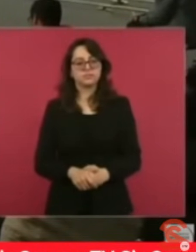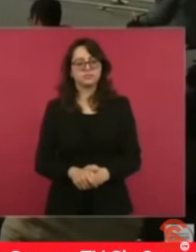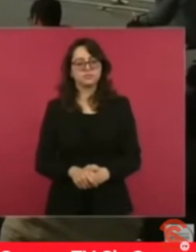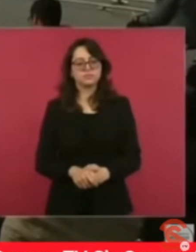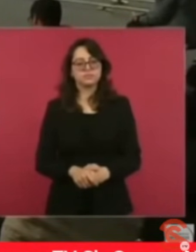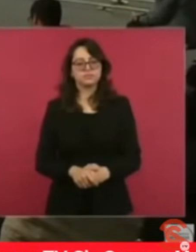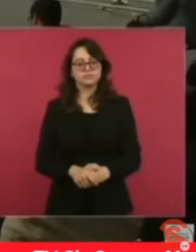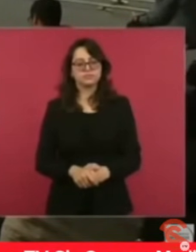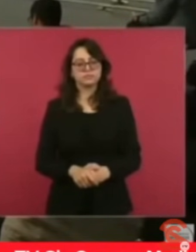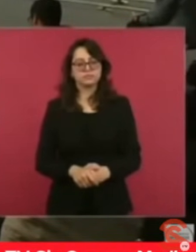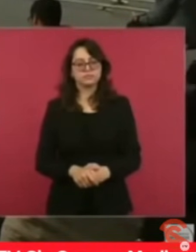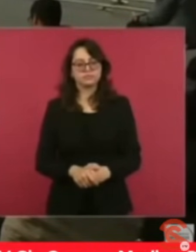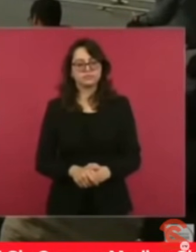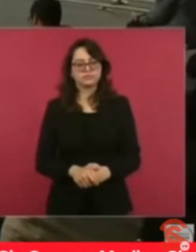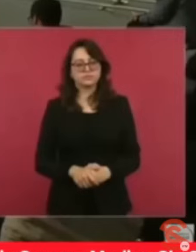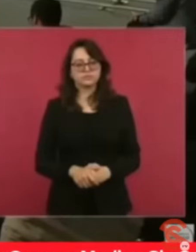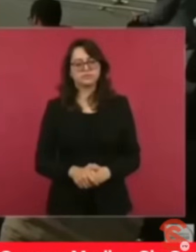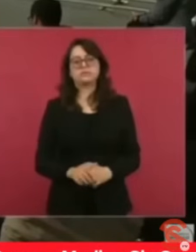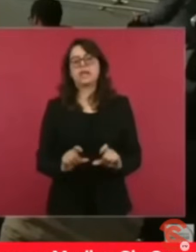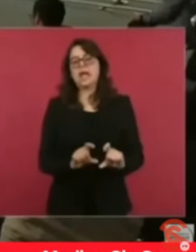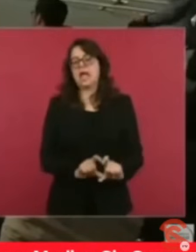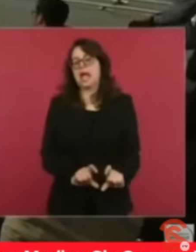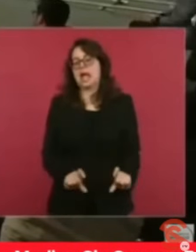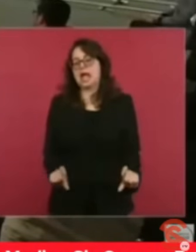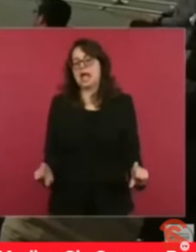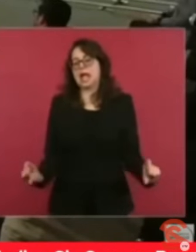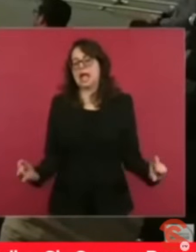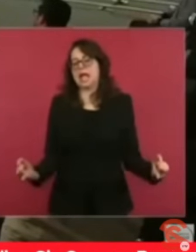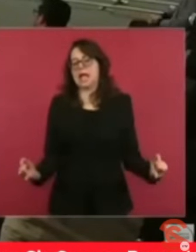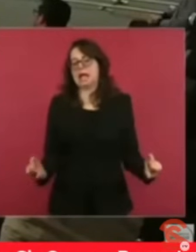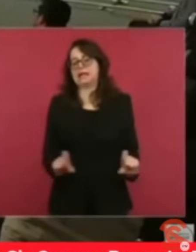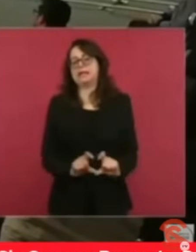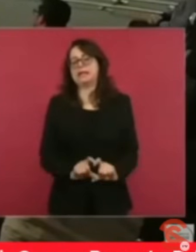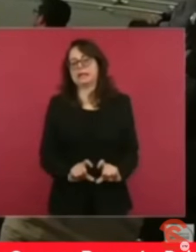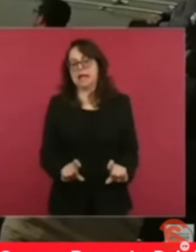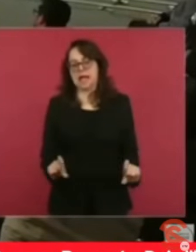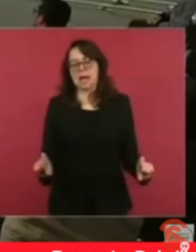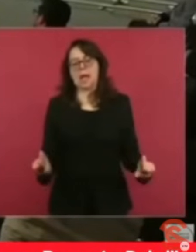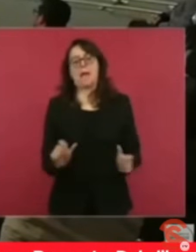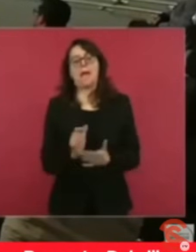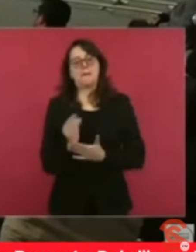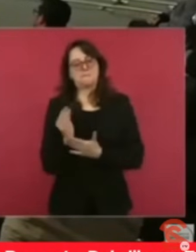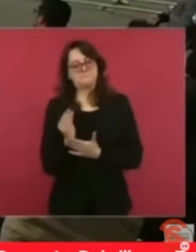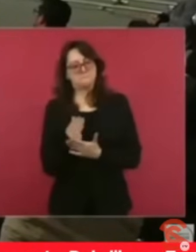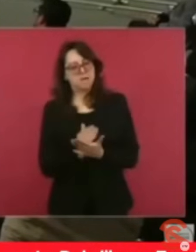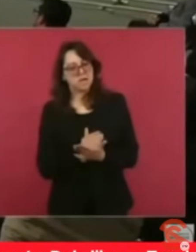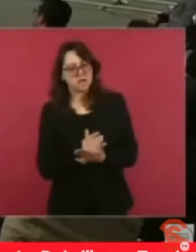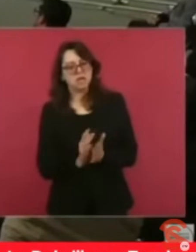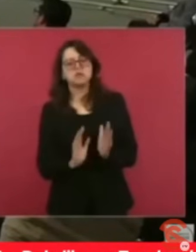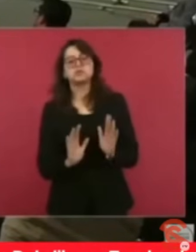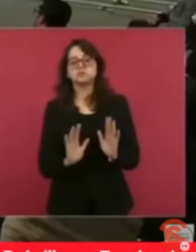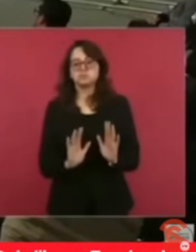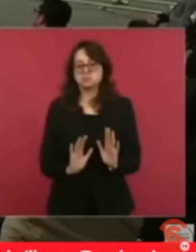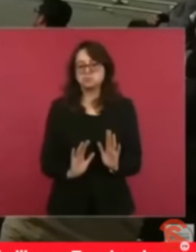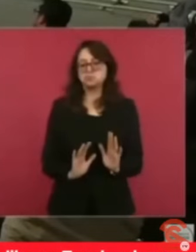Ah, acá está. No, pero no. No, está más. O